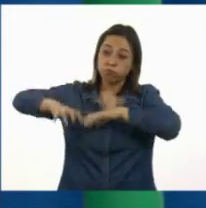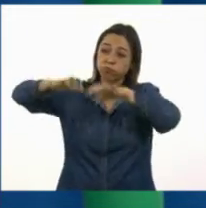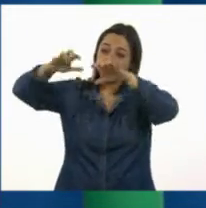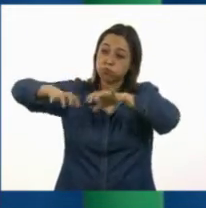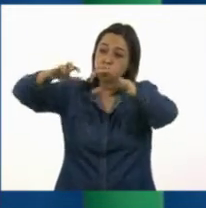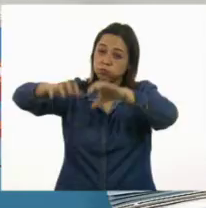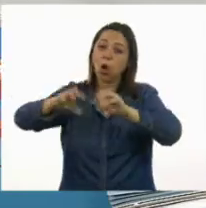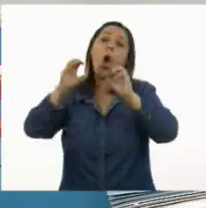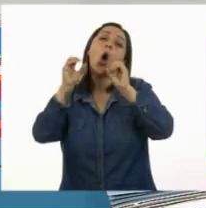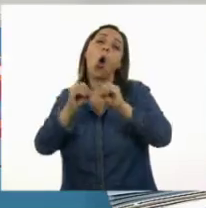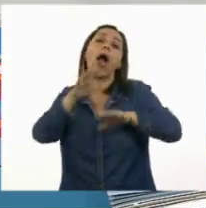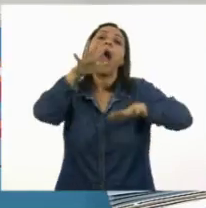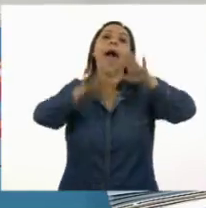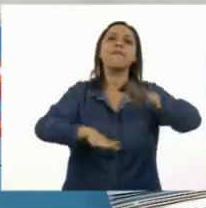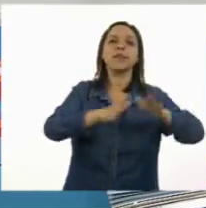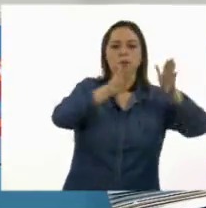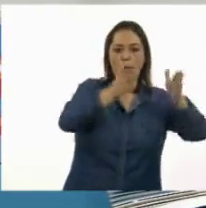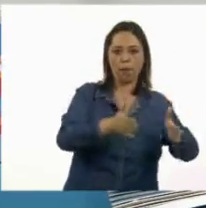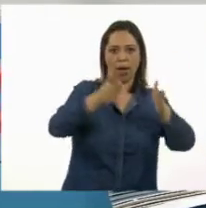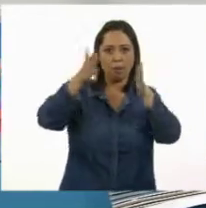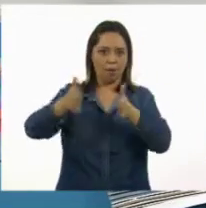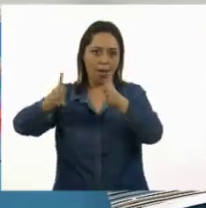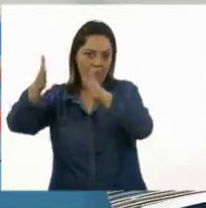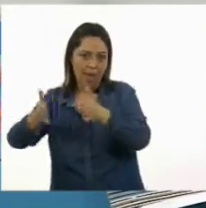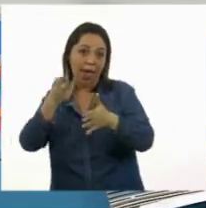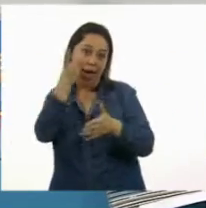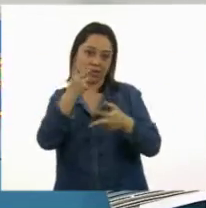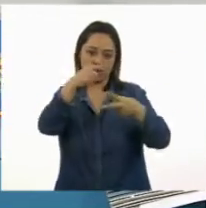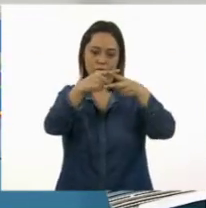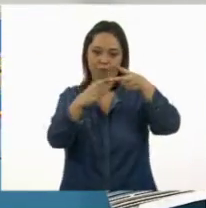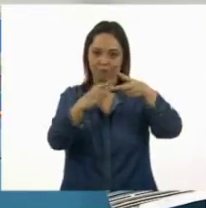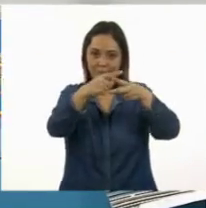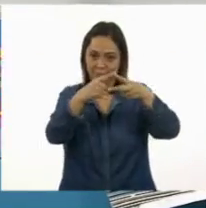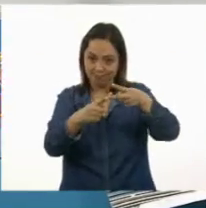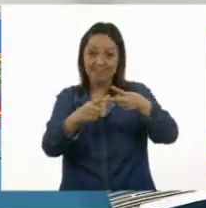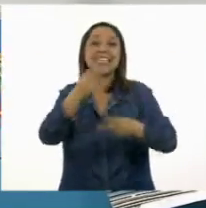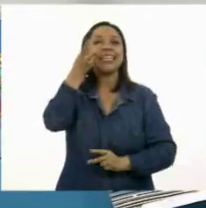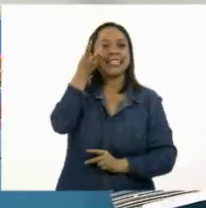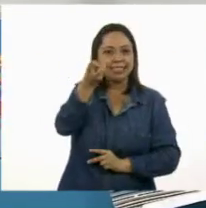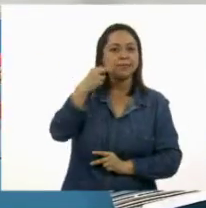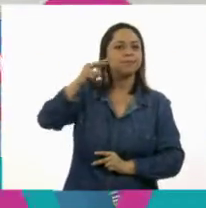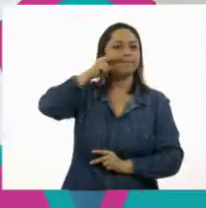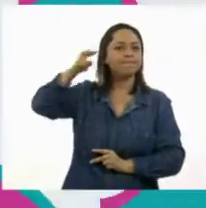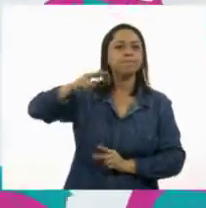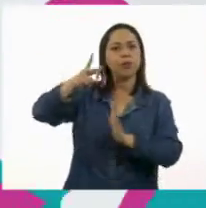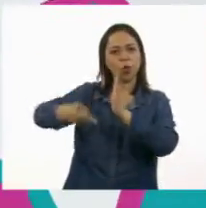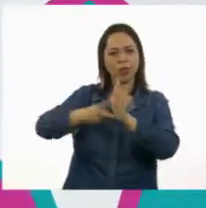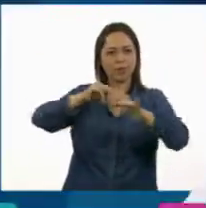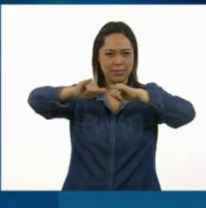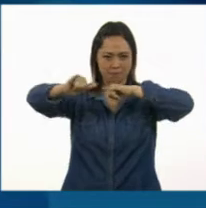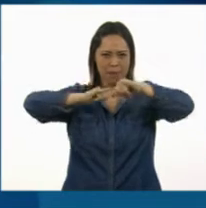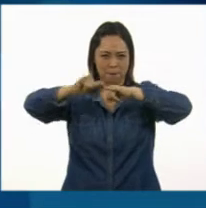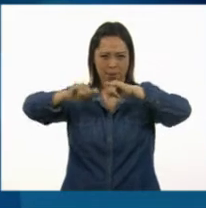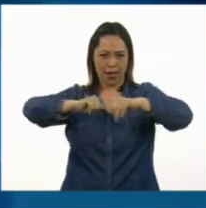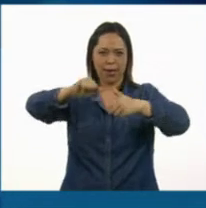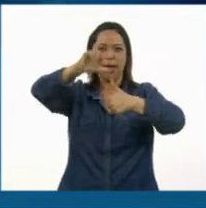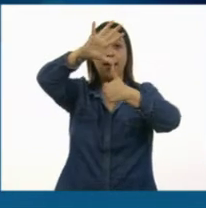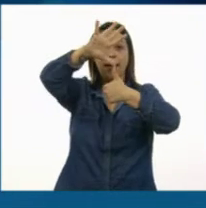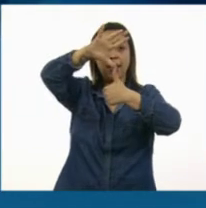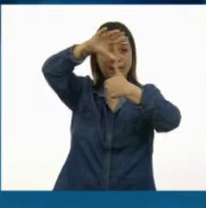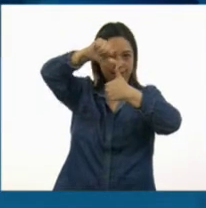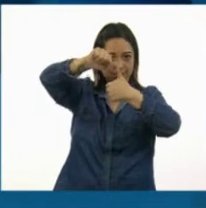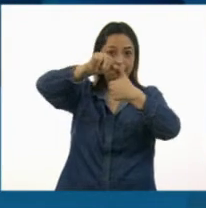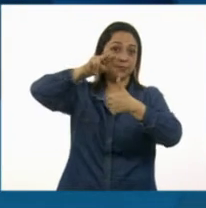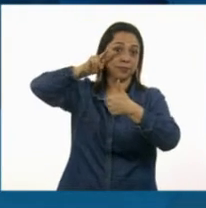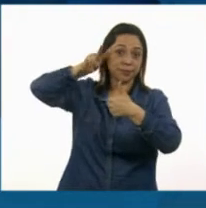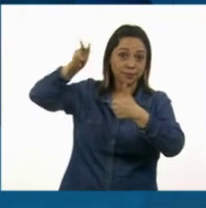más. Así es. Mira, si regresamos al mapa de América Central y del Norte, vamos a verlo, alumnos en casa.